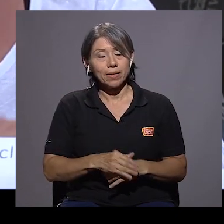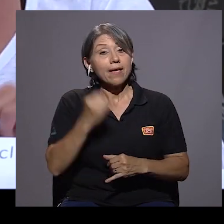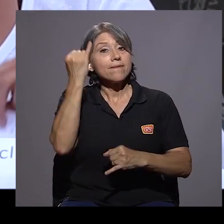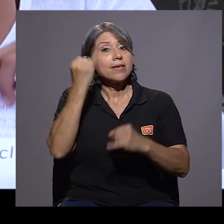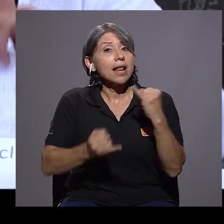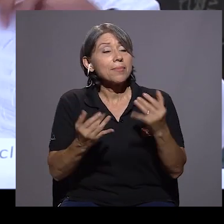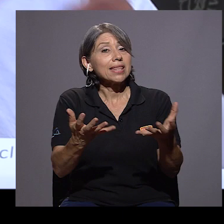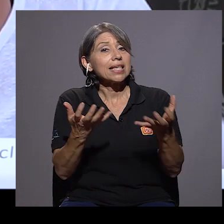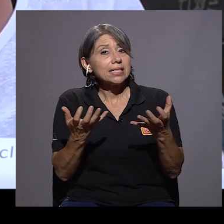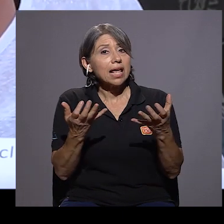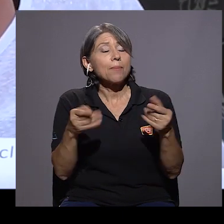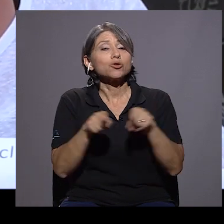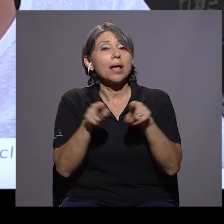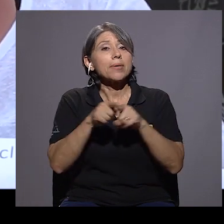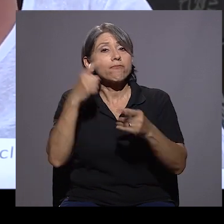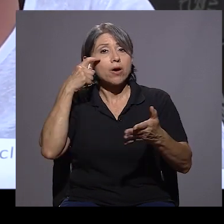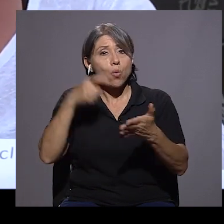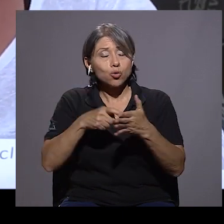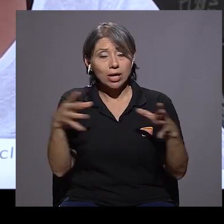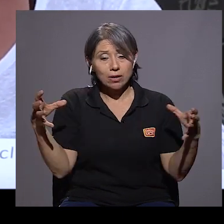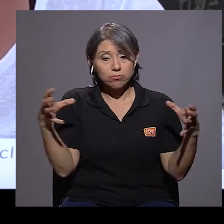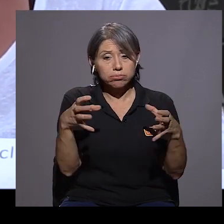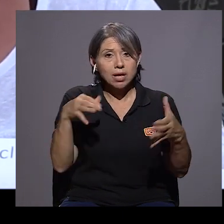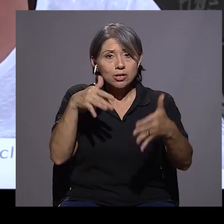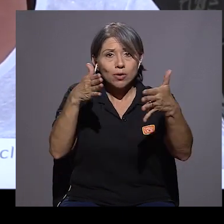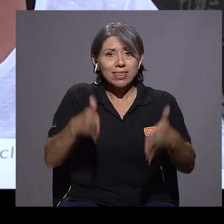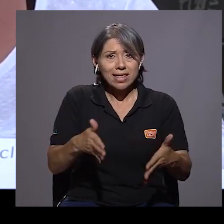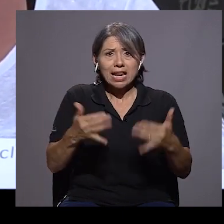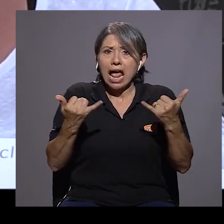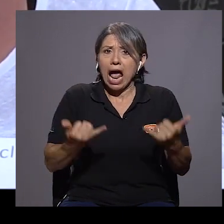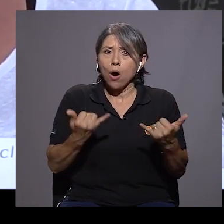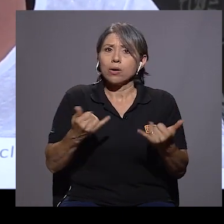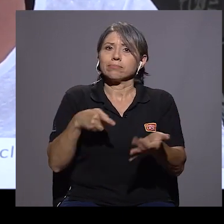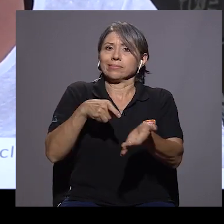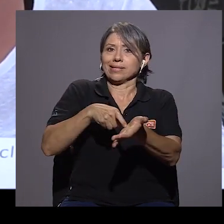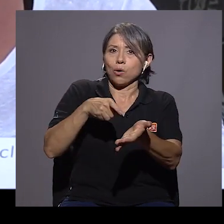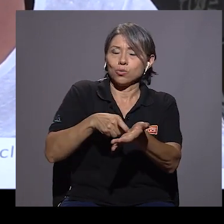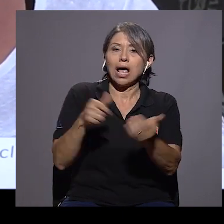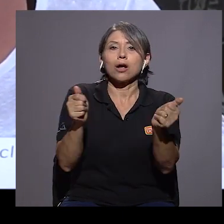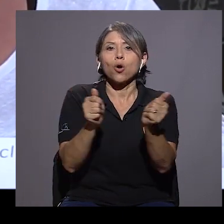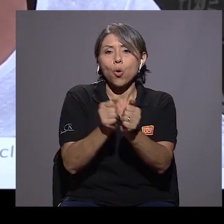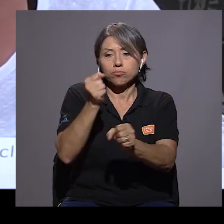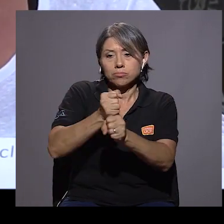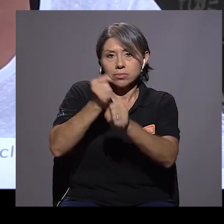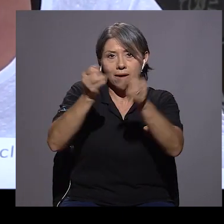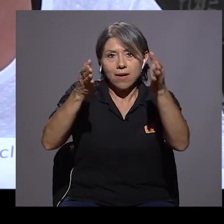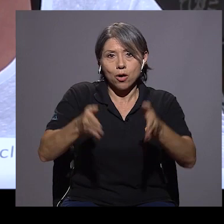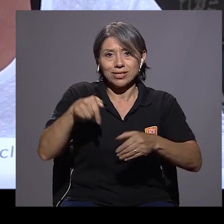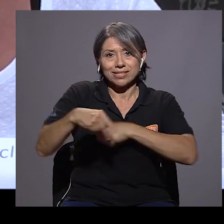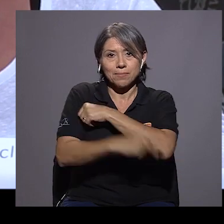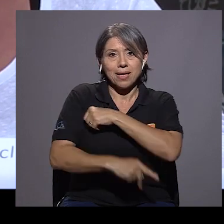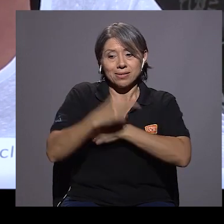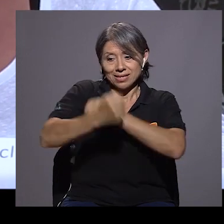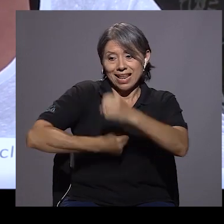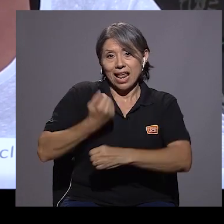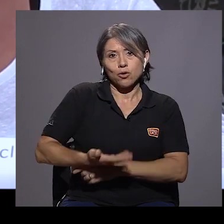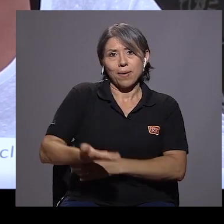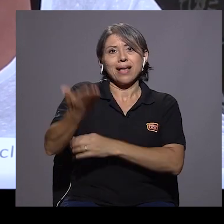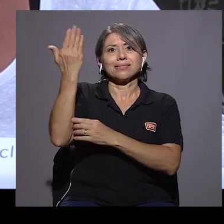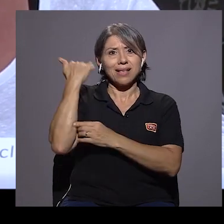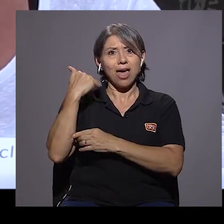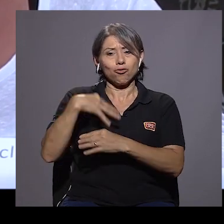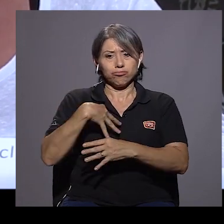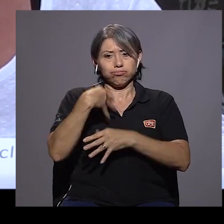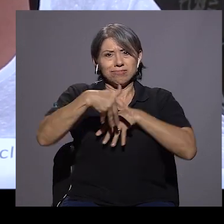pública. Finalmente, quisiéramos también reconocer que el movimiento estudiantil está en una gran deuda con la clase trabajadora de este país, que el año